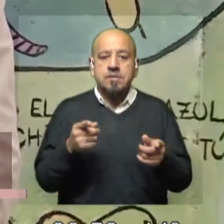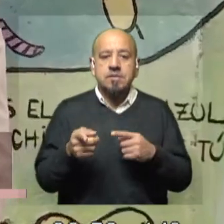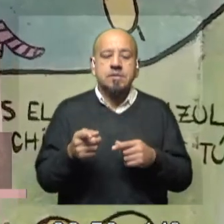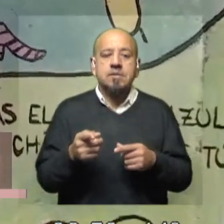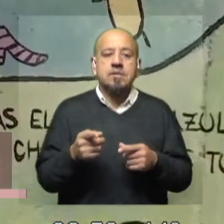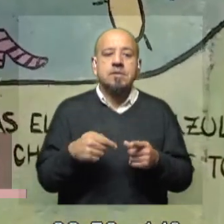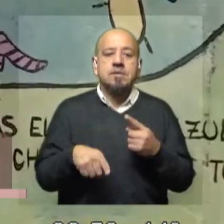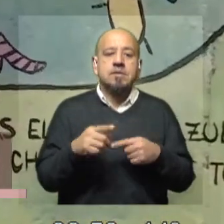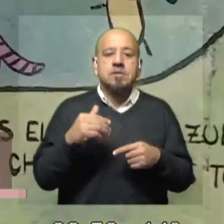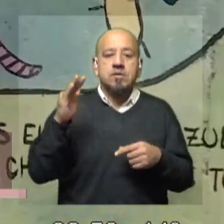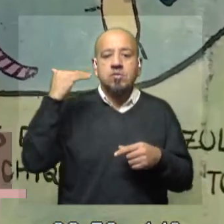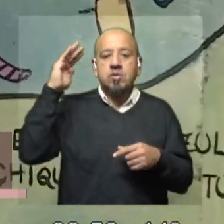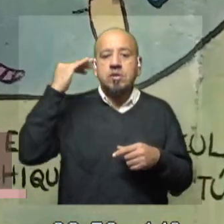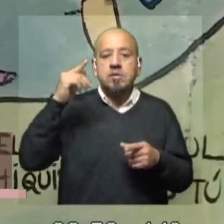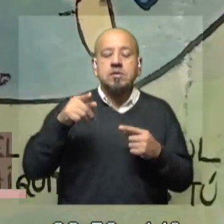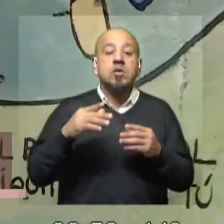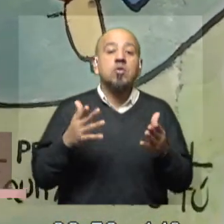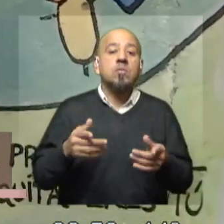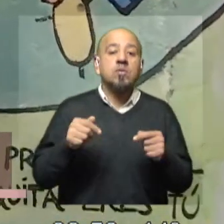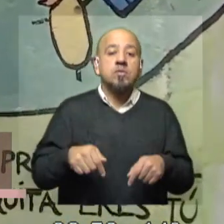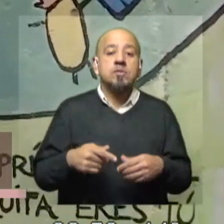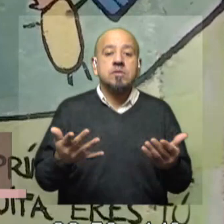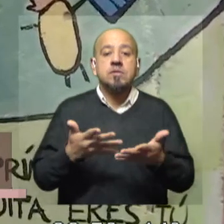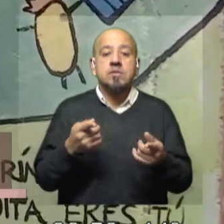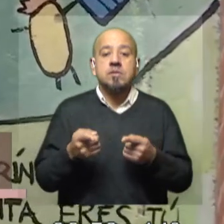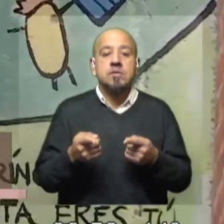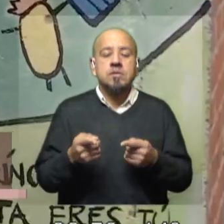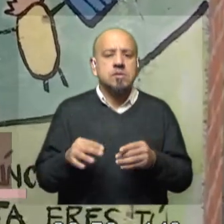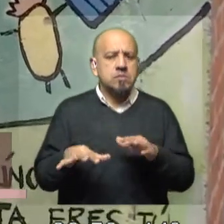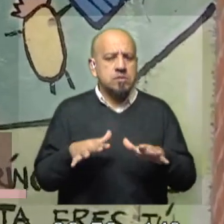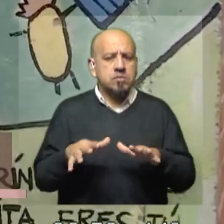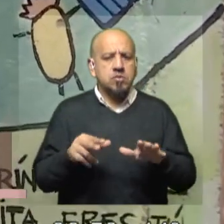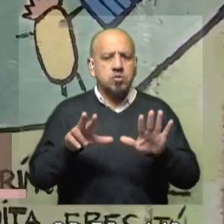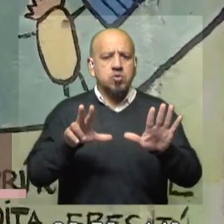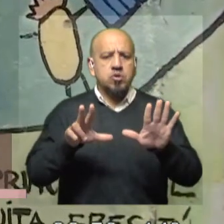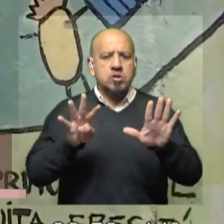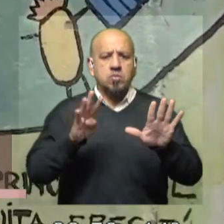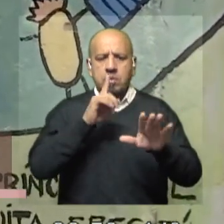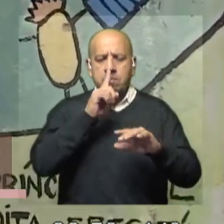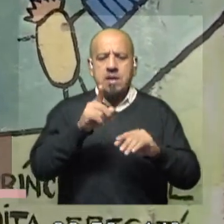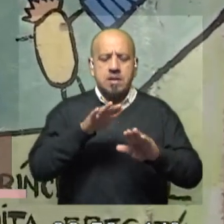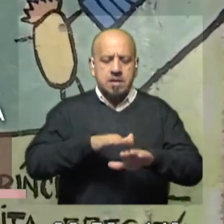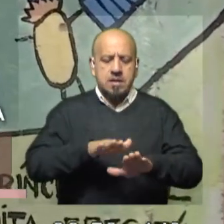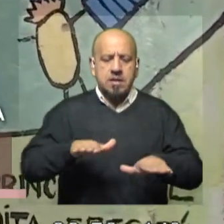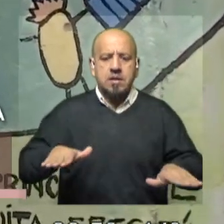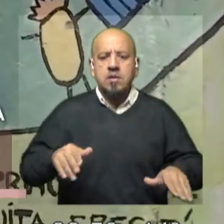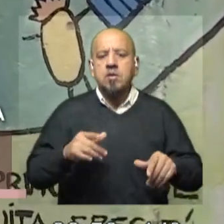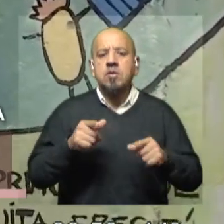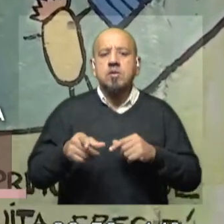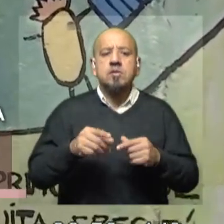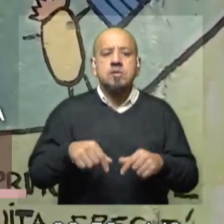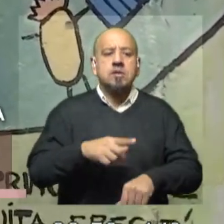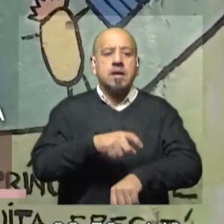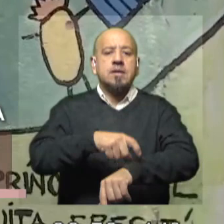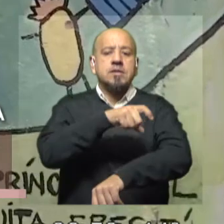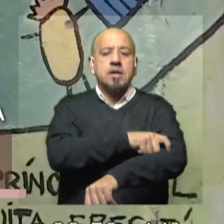alguna manera con las autoridades. ¿Cómo viene? Actualmente son cerca de 89.000 la cantidad de niños que están en inicial